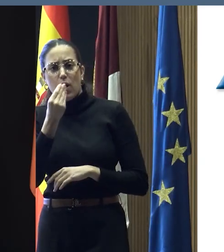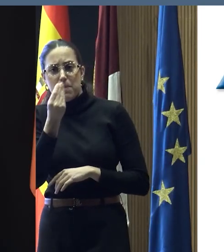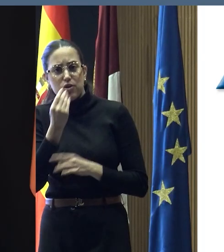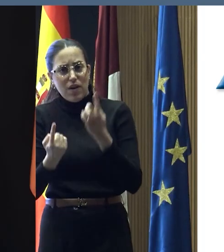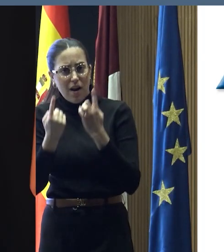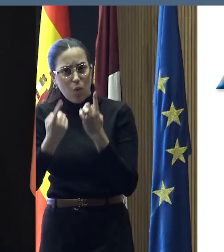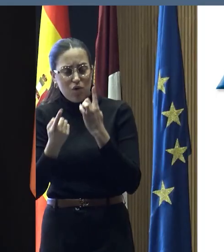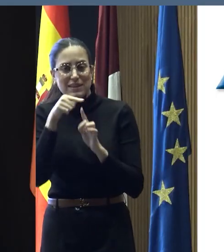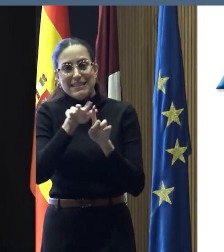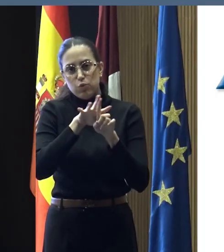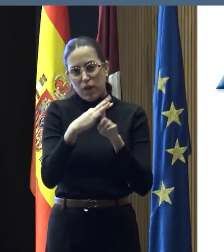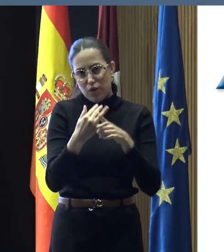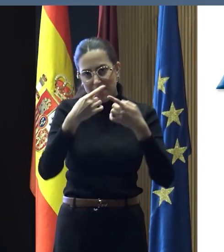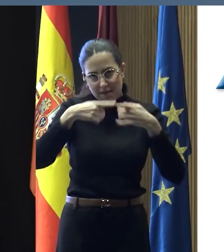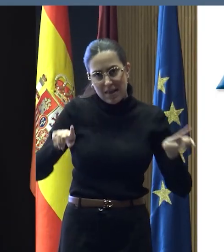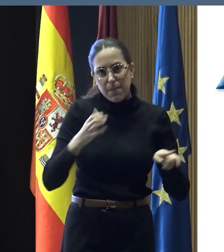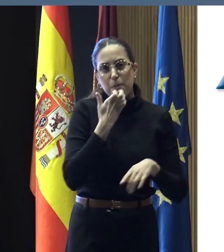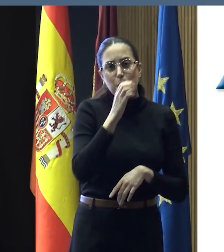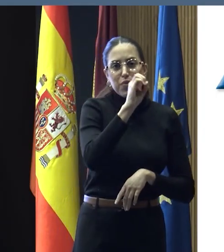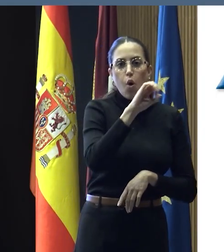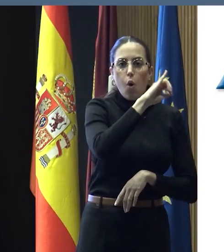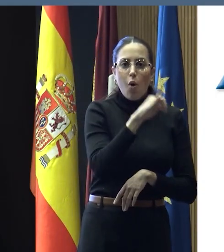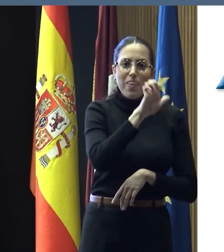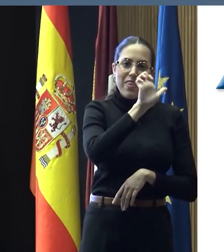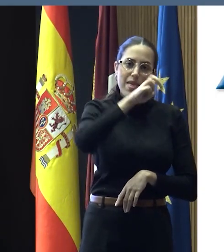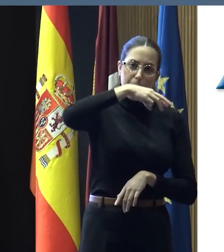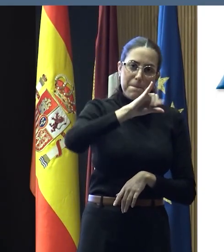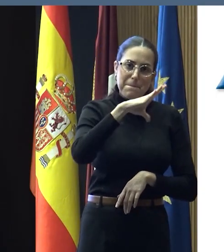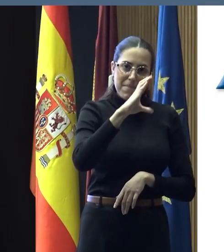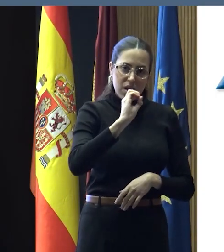caso no es lo mismo que el Ozempic, pero